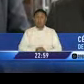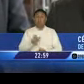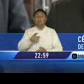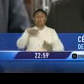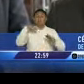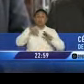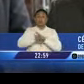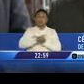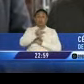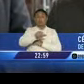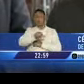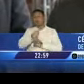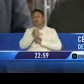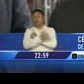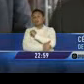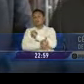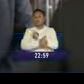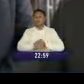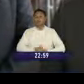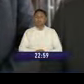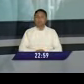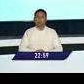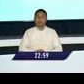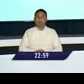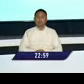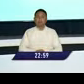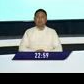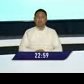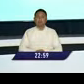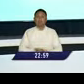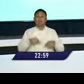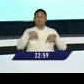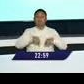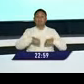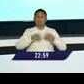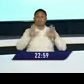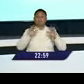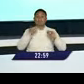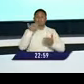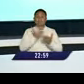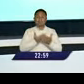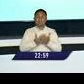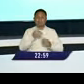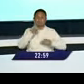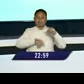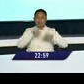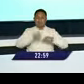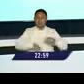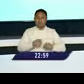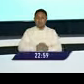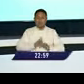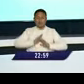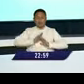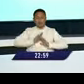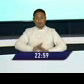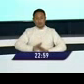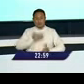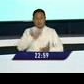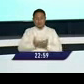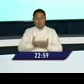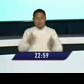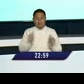de personas extranjeras al Ecuador. Con esto nos despedimos, amigos televidentes, que descansen.